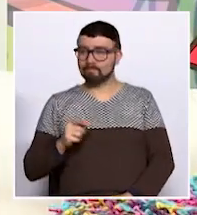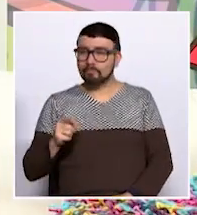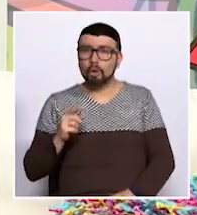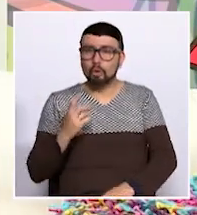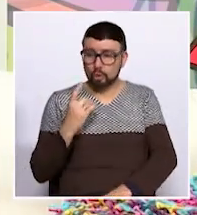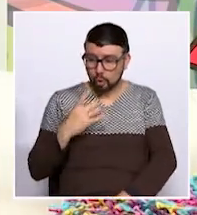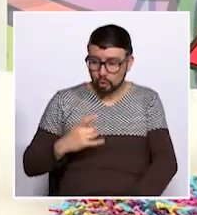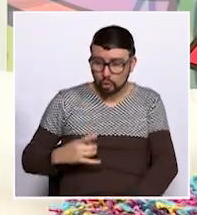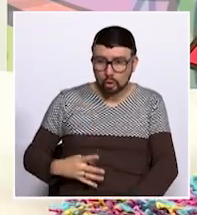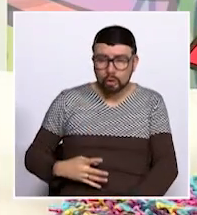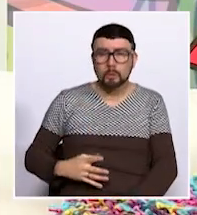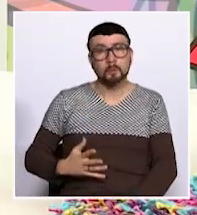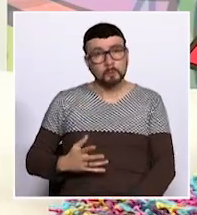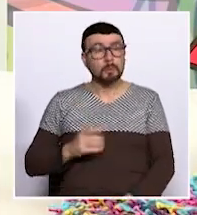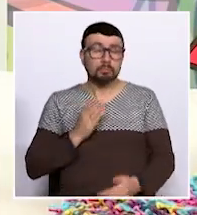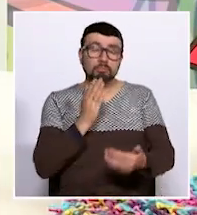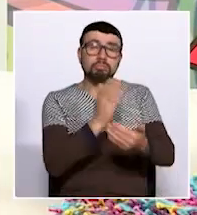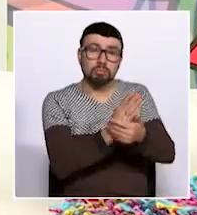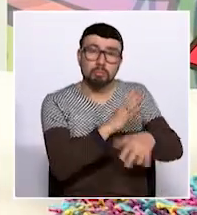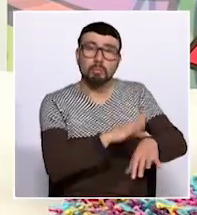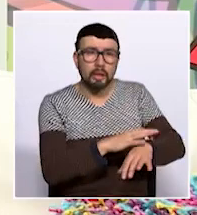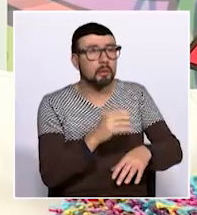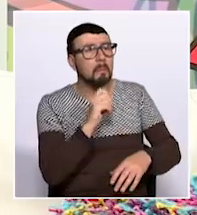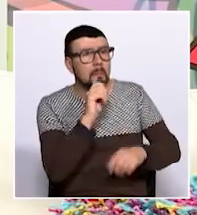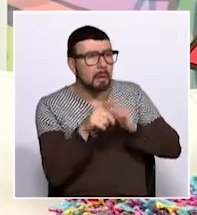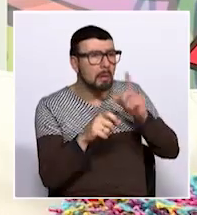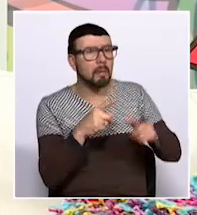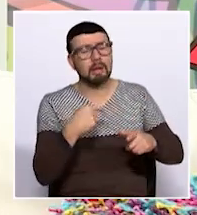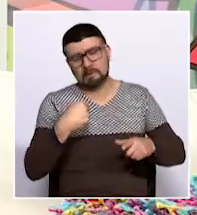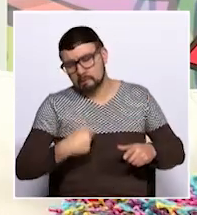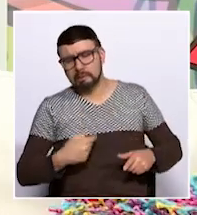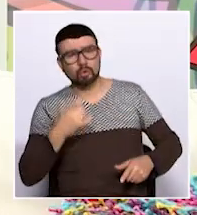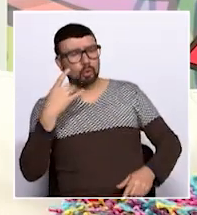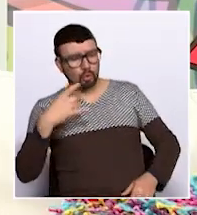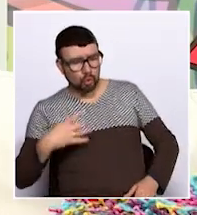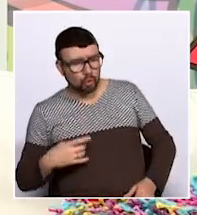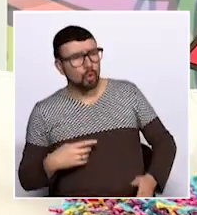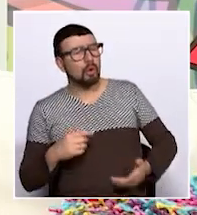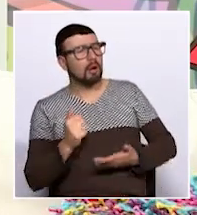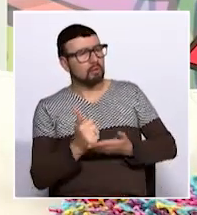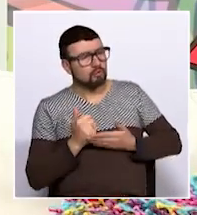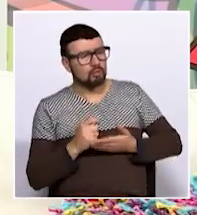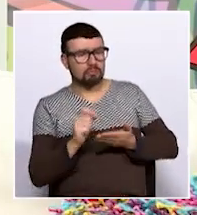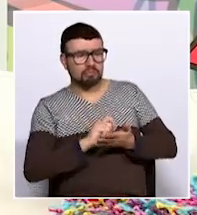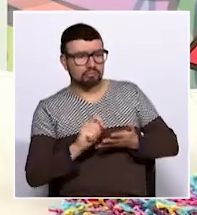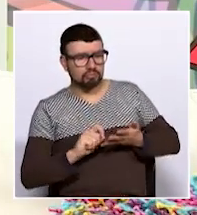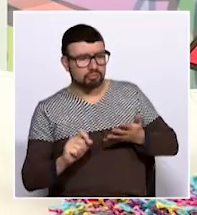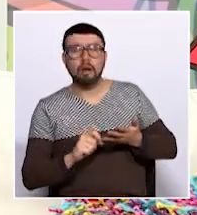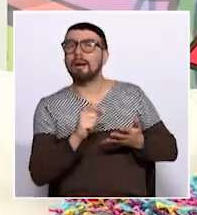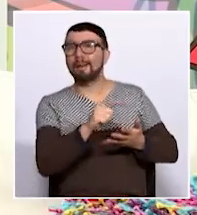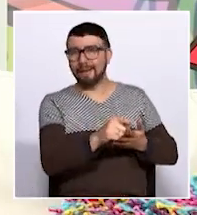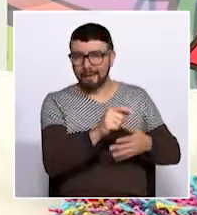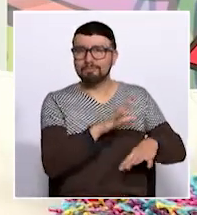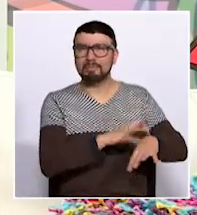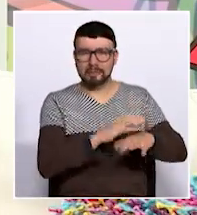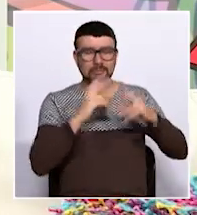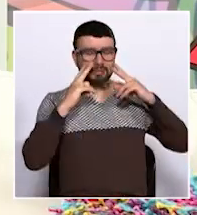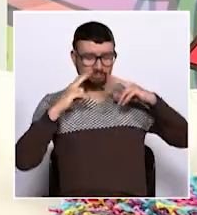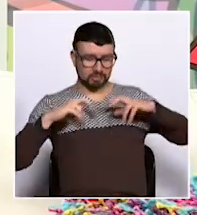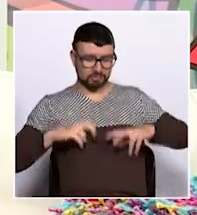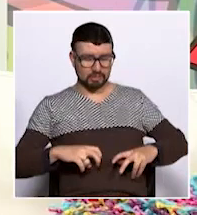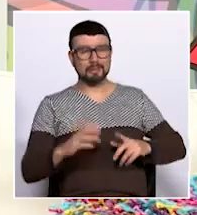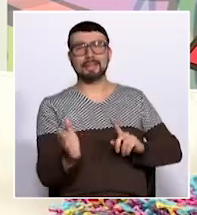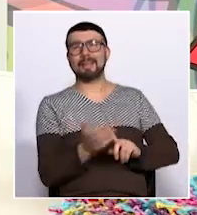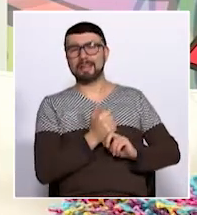buen diagnóstico, de una buena historia clínica, de una buena historia de vida, para entender cuál es el origen del dolor y así